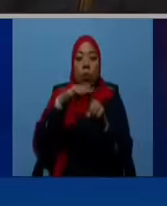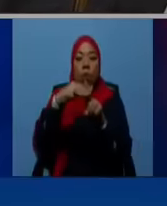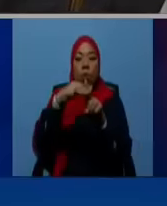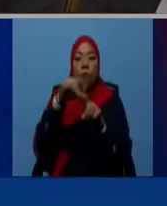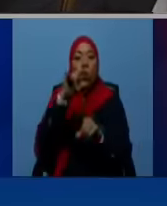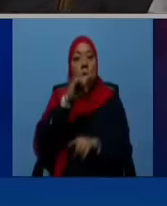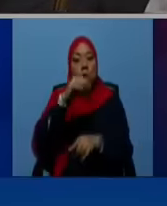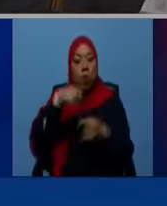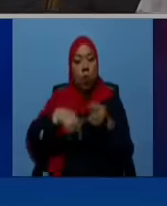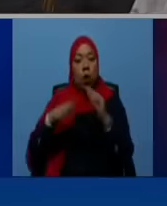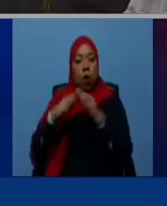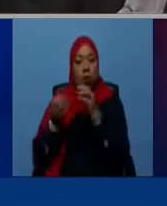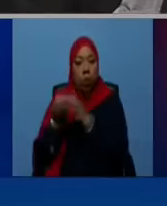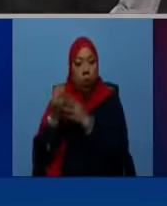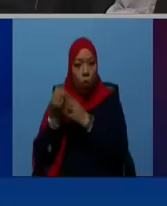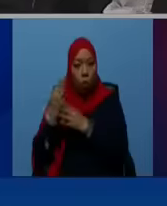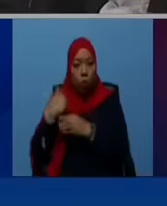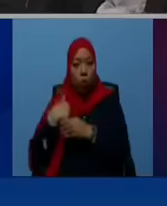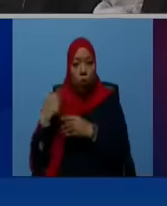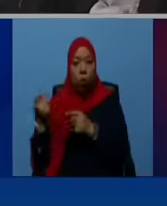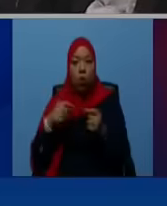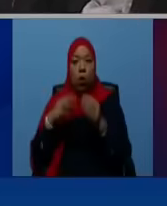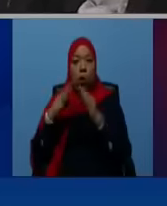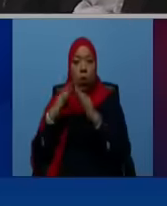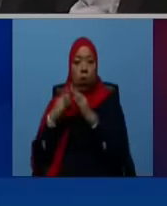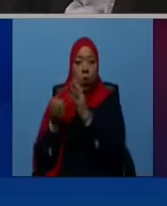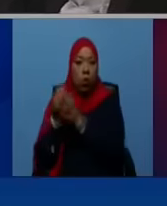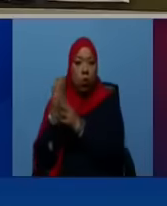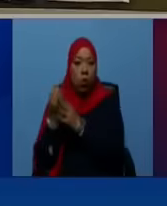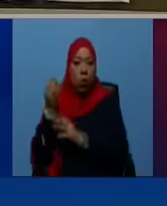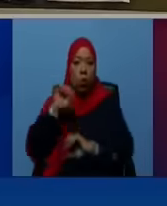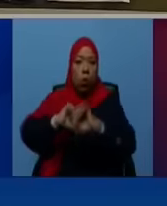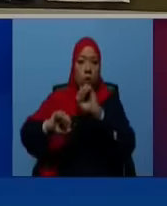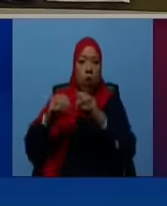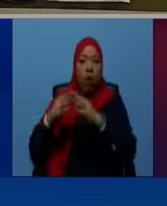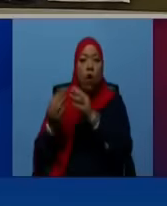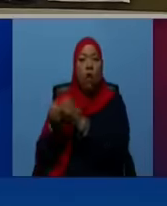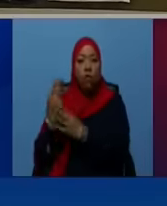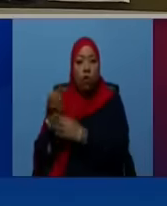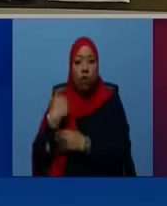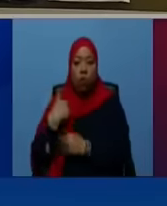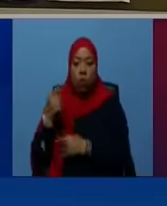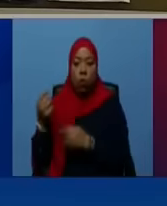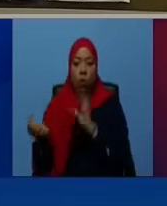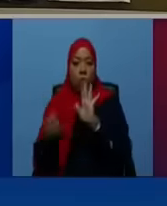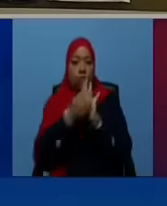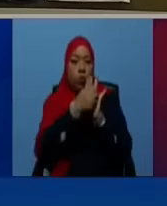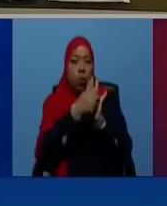martes, estando aquí en Miraflores, porque yo me mudé para Miraflores. Dije, yo defiendo Miraflores como un símbolo